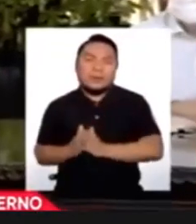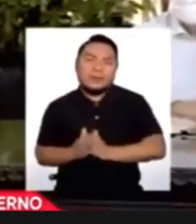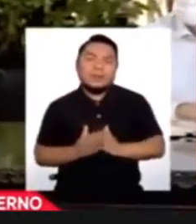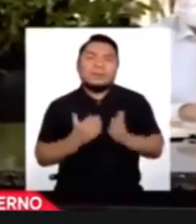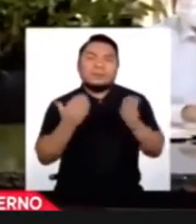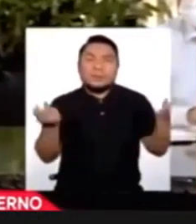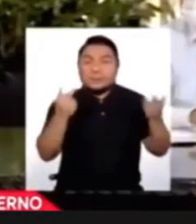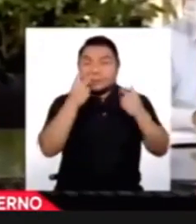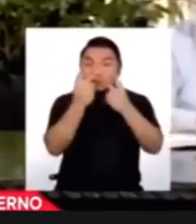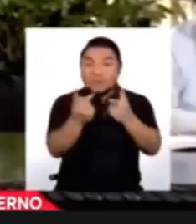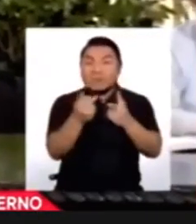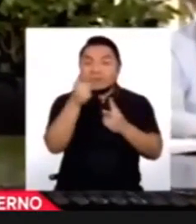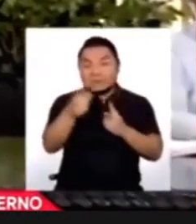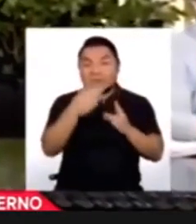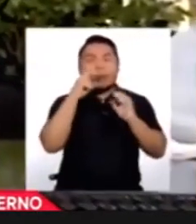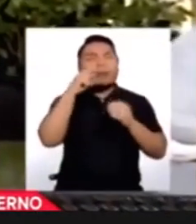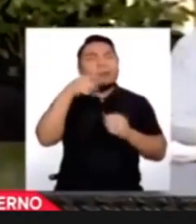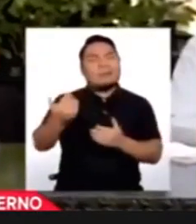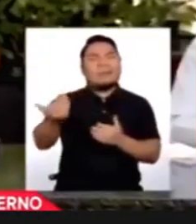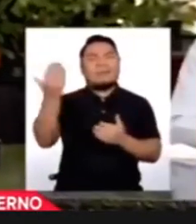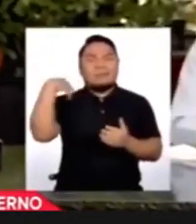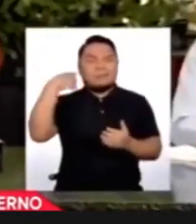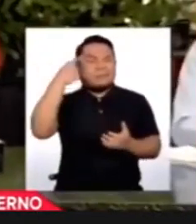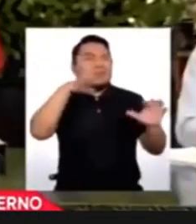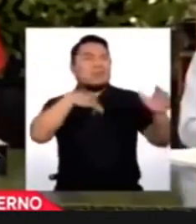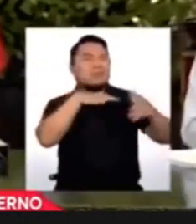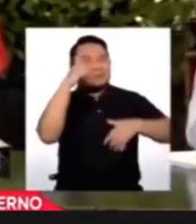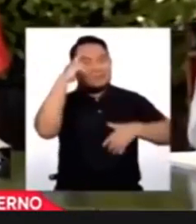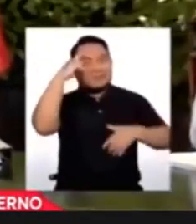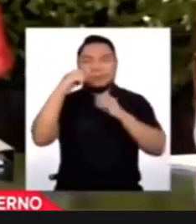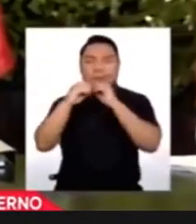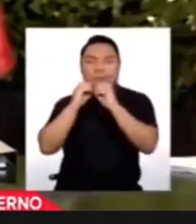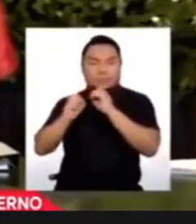Hemos visto algún análisis que se hizo respecto a que